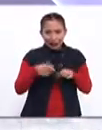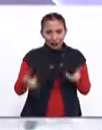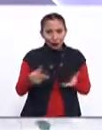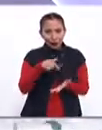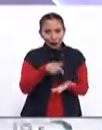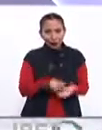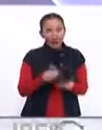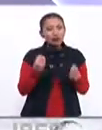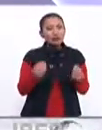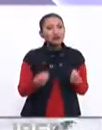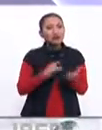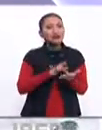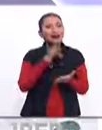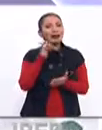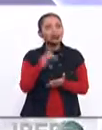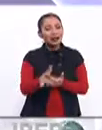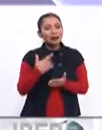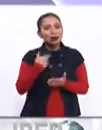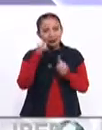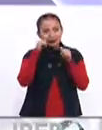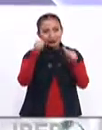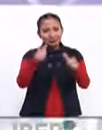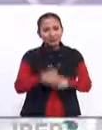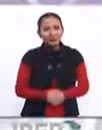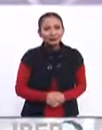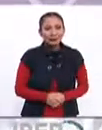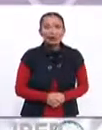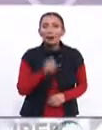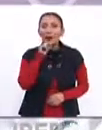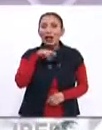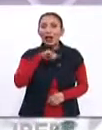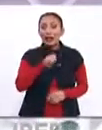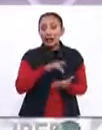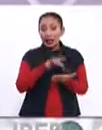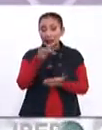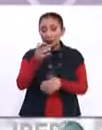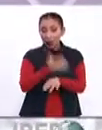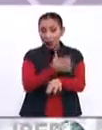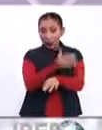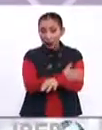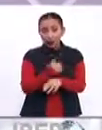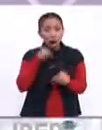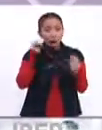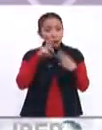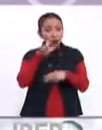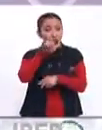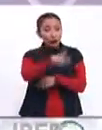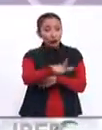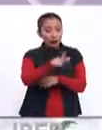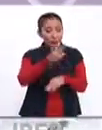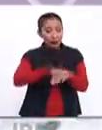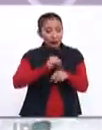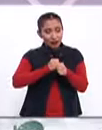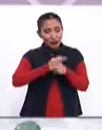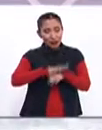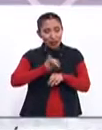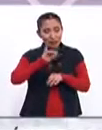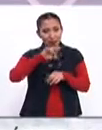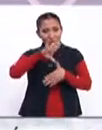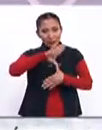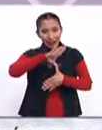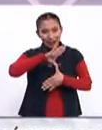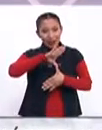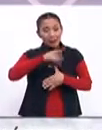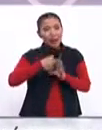este espacio, muchísimas gracias por su atención. Así es, Ana Cristina, gracias por acompañarnos. Nos vemos el próximo lunes con más información